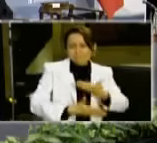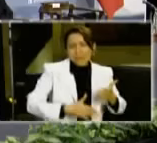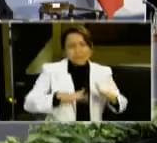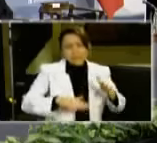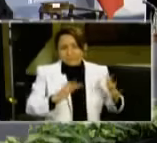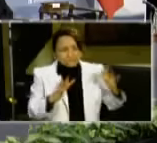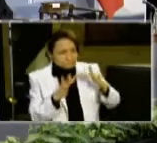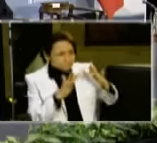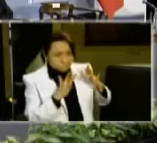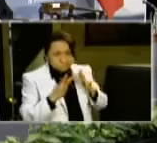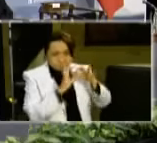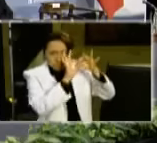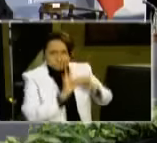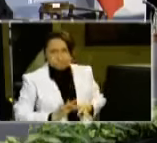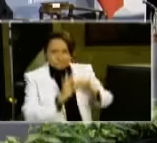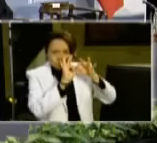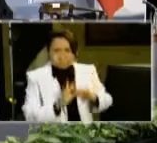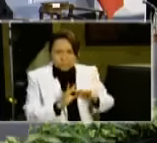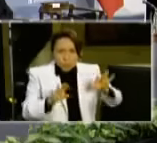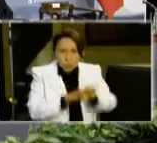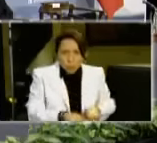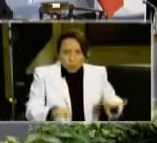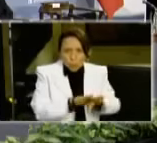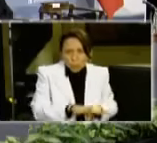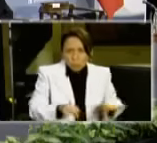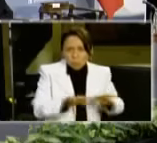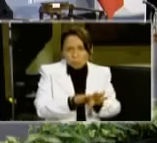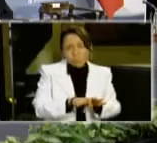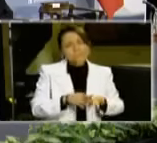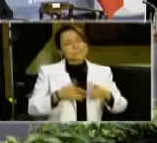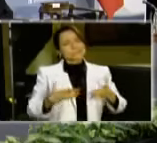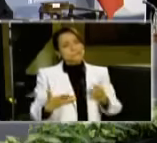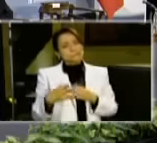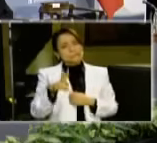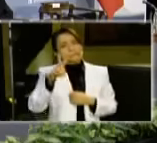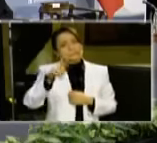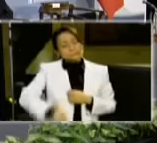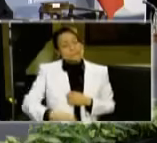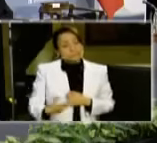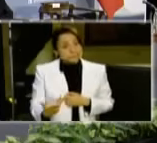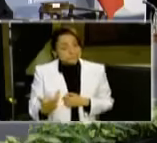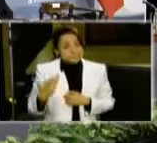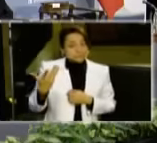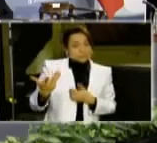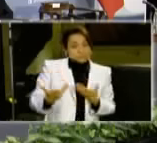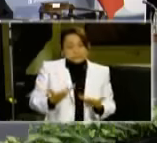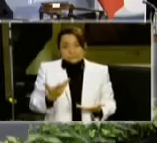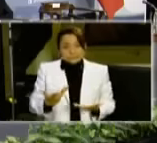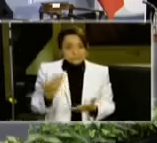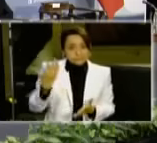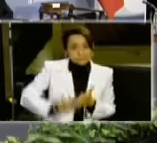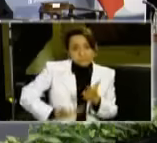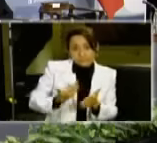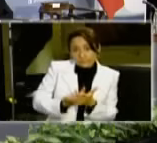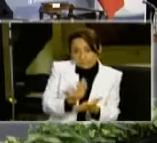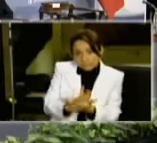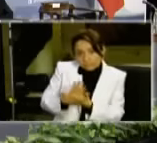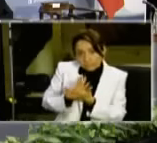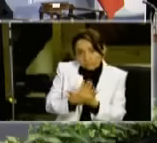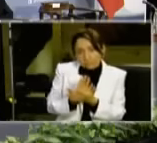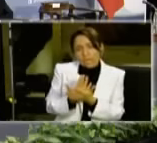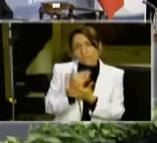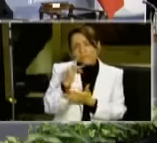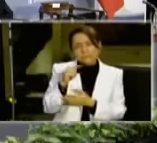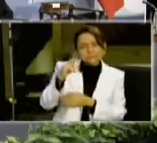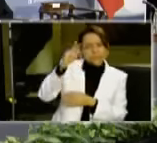superpuestos y que parten muchas veces de propuestas distintas, pero nunca debemos tratarlos como